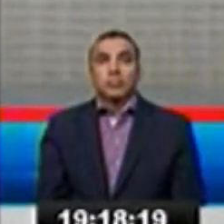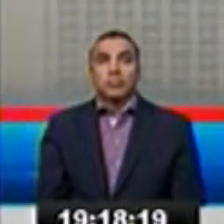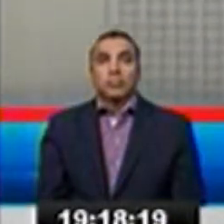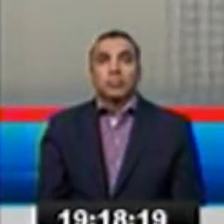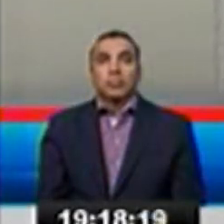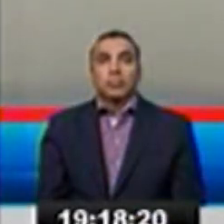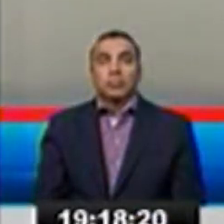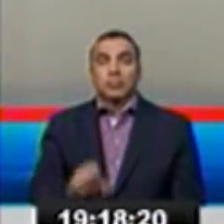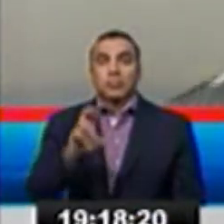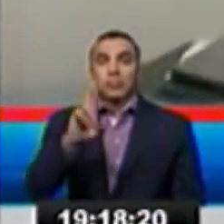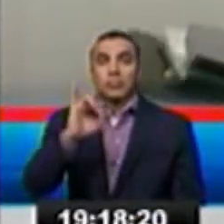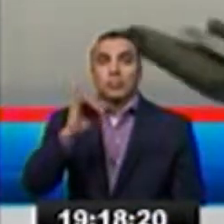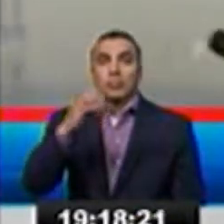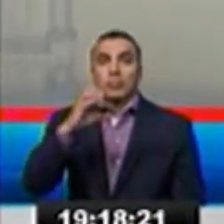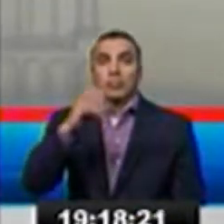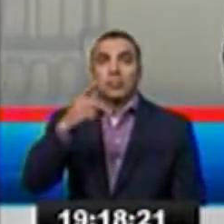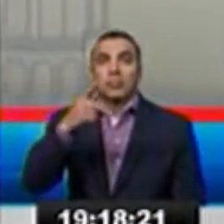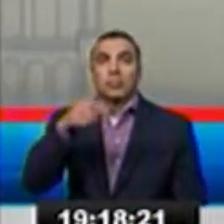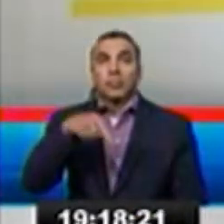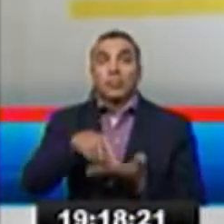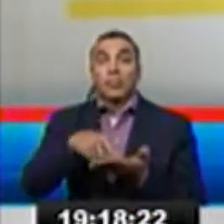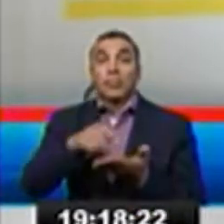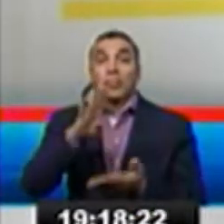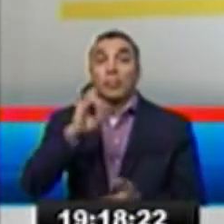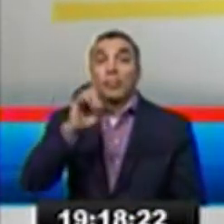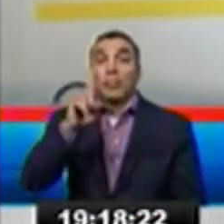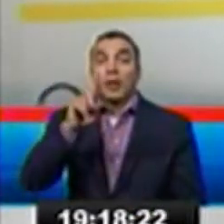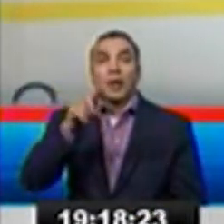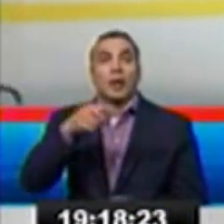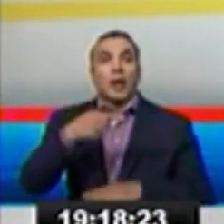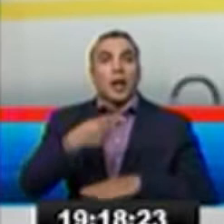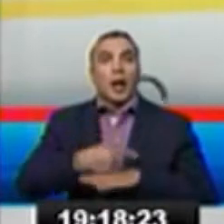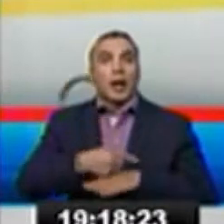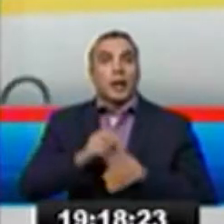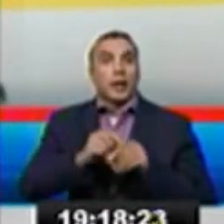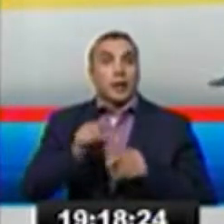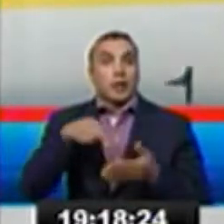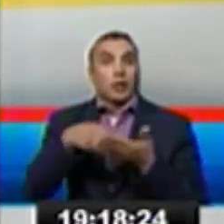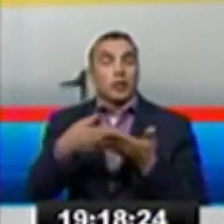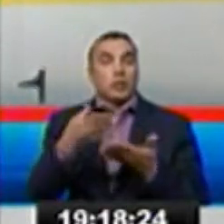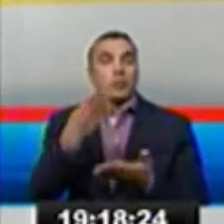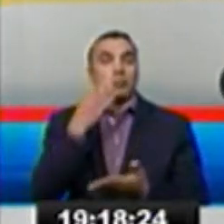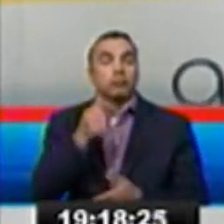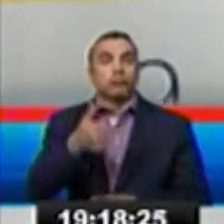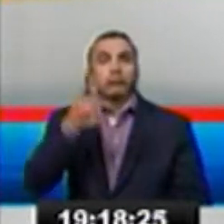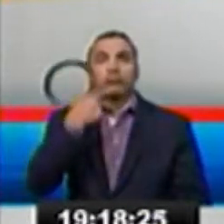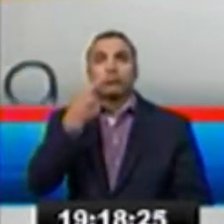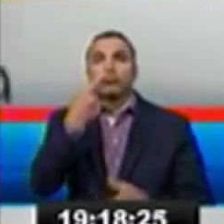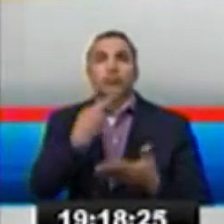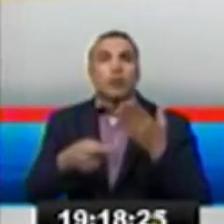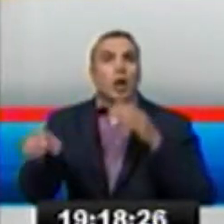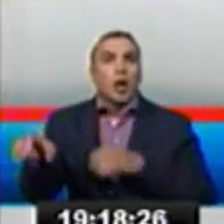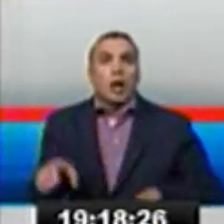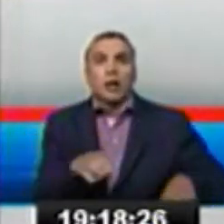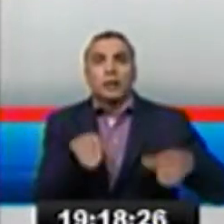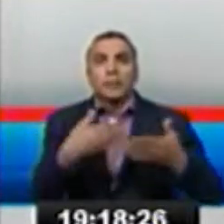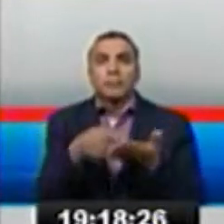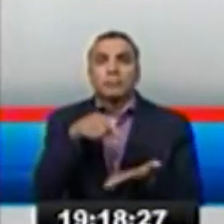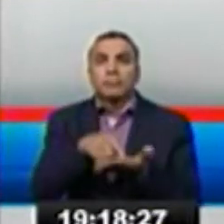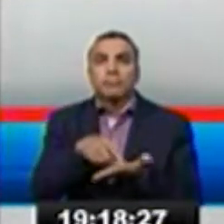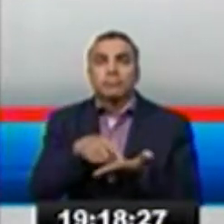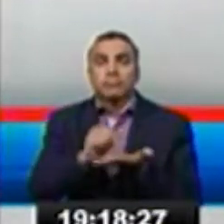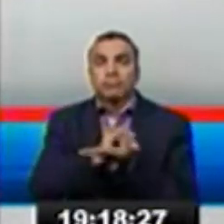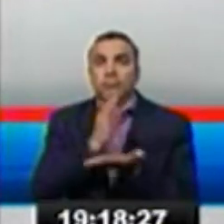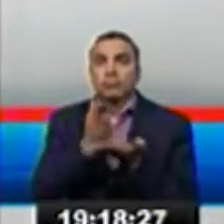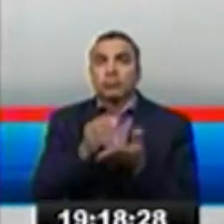Eric Parrado es el economista en jefe del BID, Banco Interamericano de Desarrollo. Daba cuenta de la última actividad sostenida en esta, la